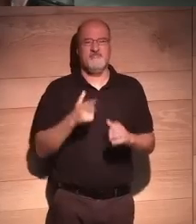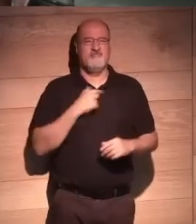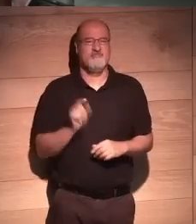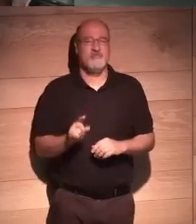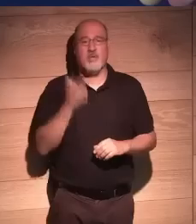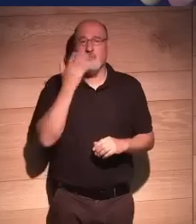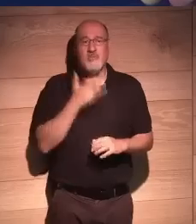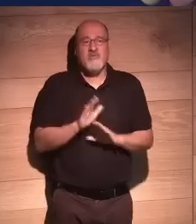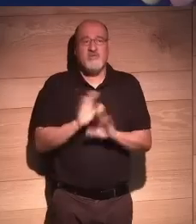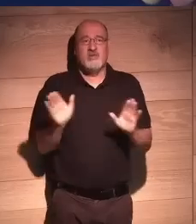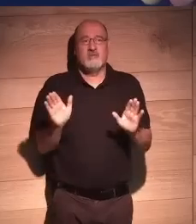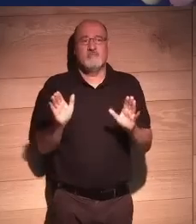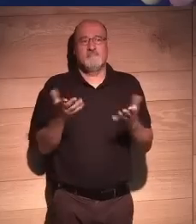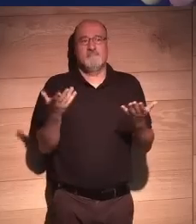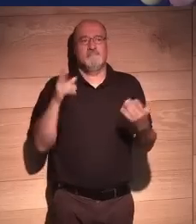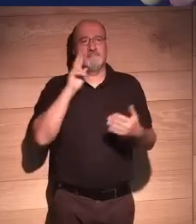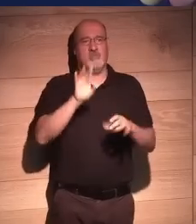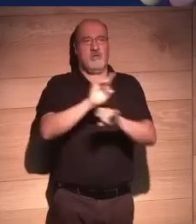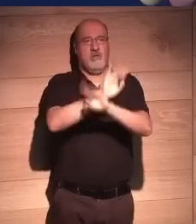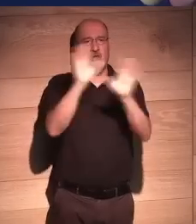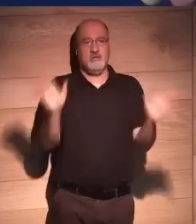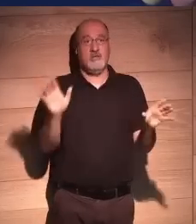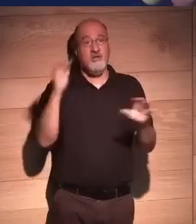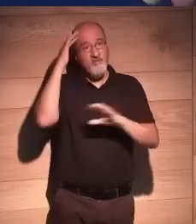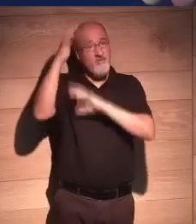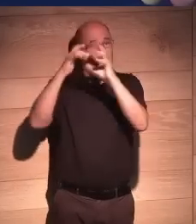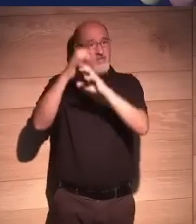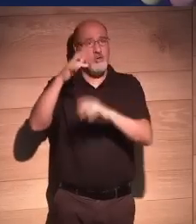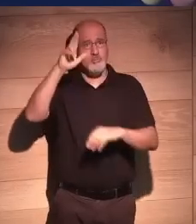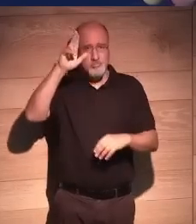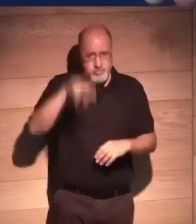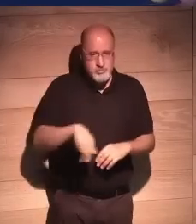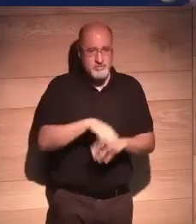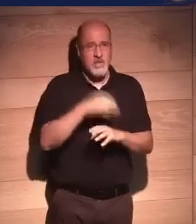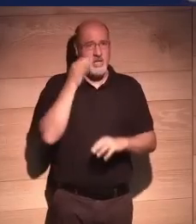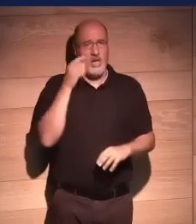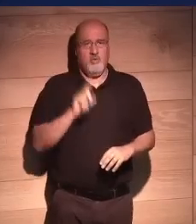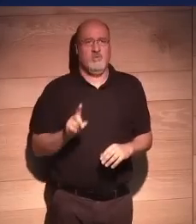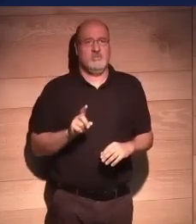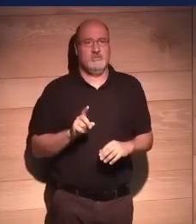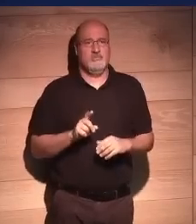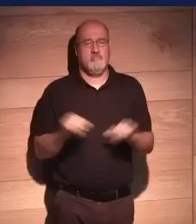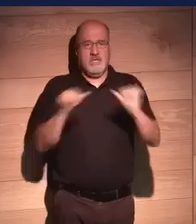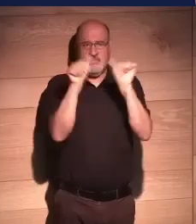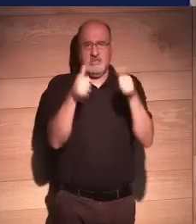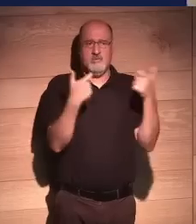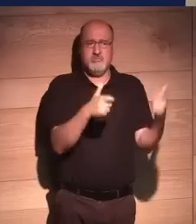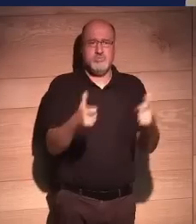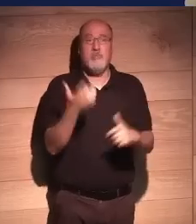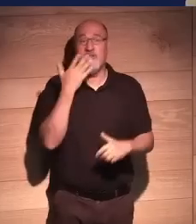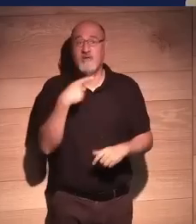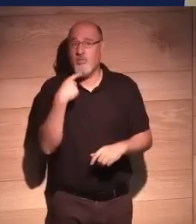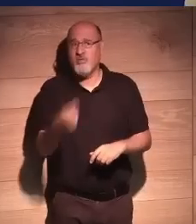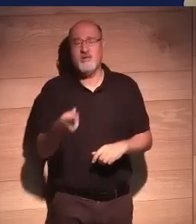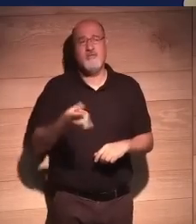yo prefiero la claridad de decir, esto es ficción, y en el estilo que sea, pero prefiero